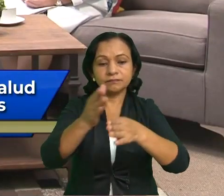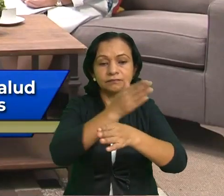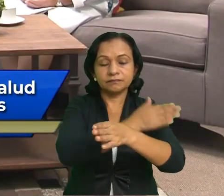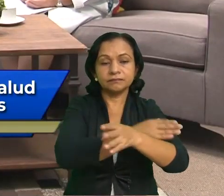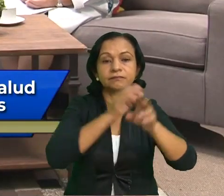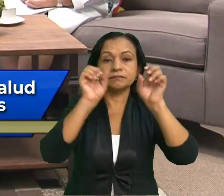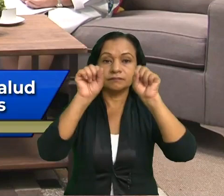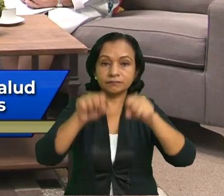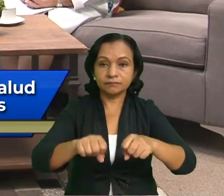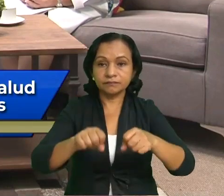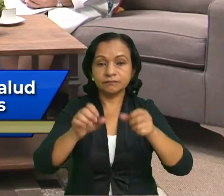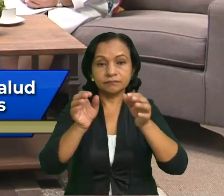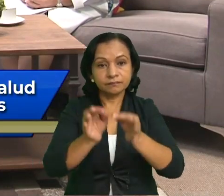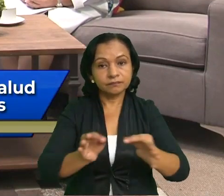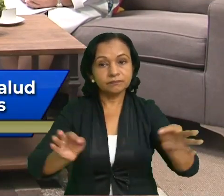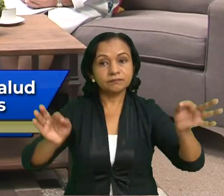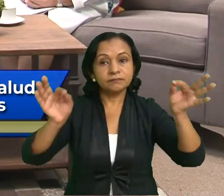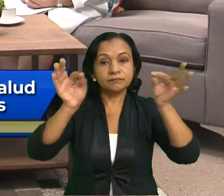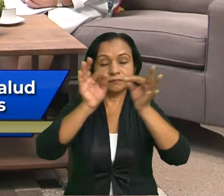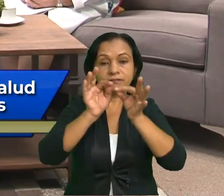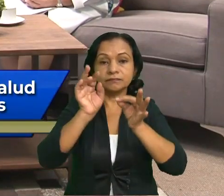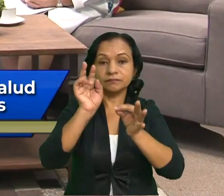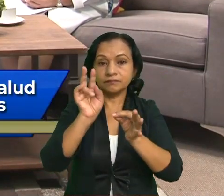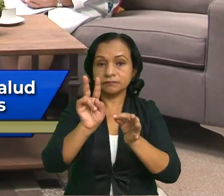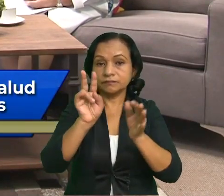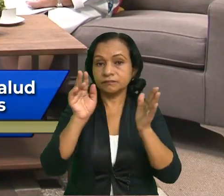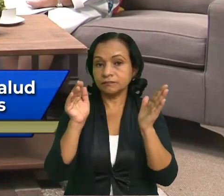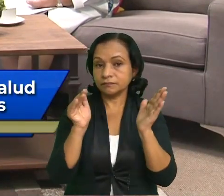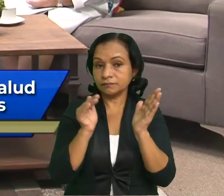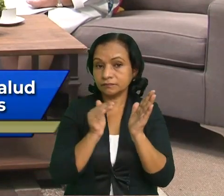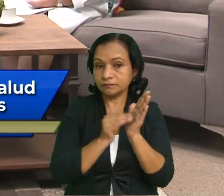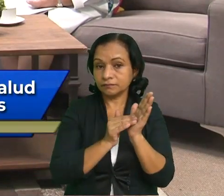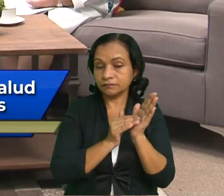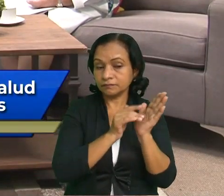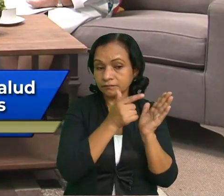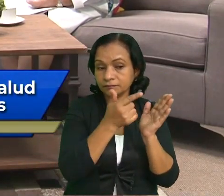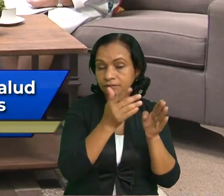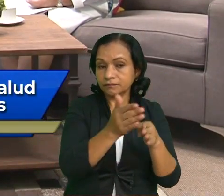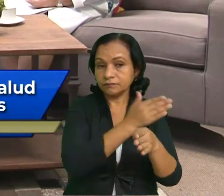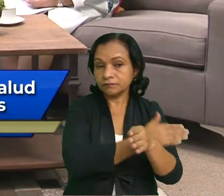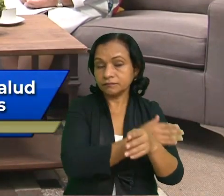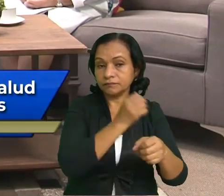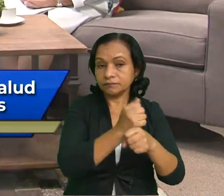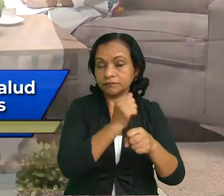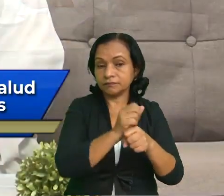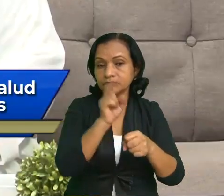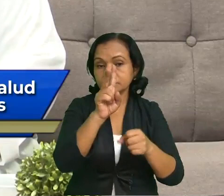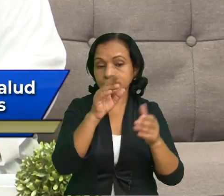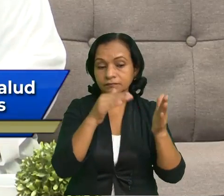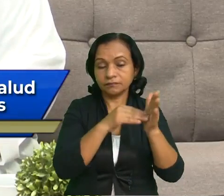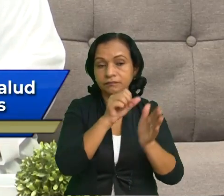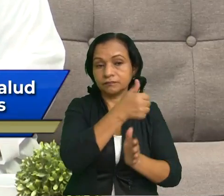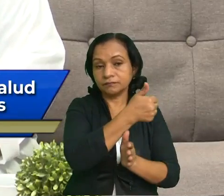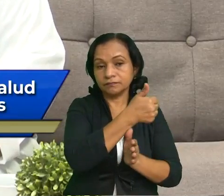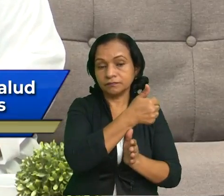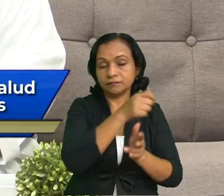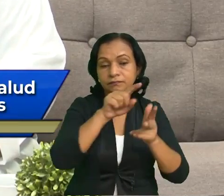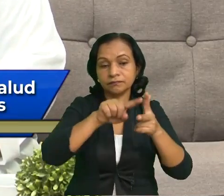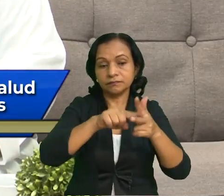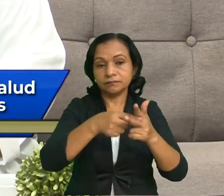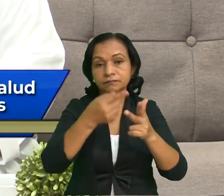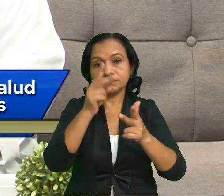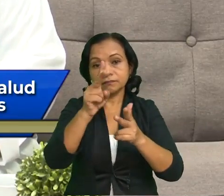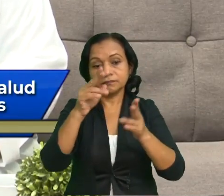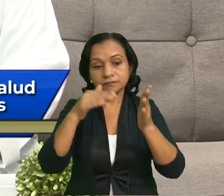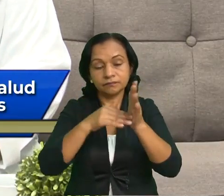pero es clave no que al 2006 lo que se había trabajado este es el momento y el inicio no del 2007 con esta